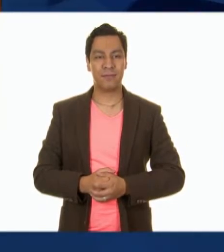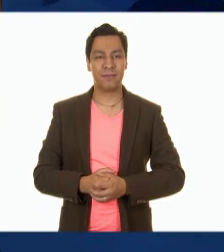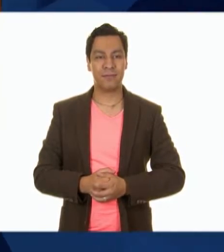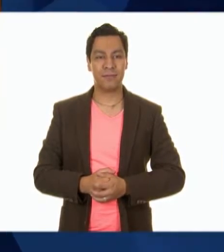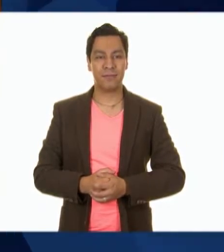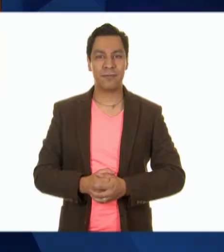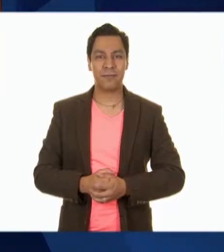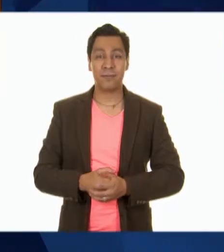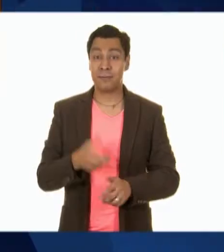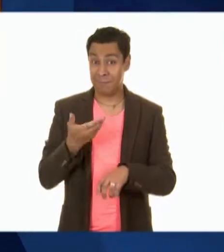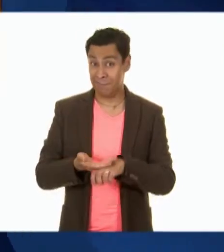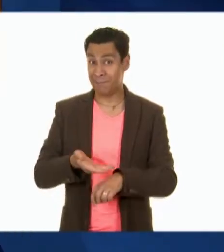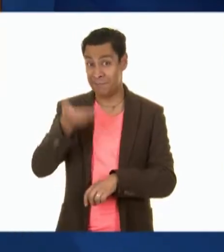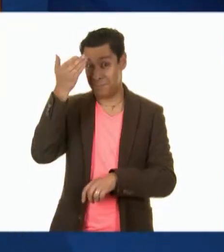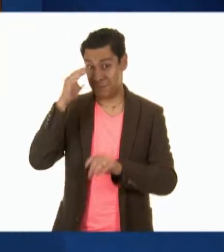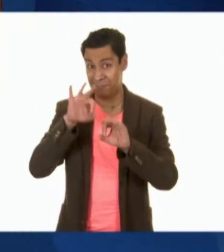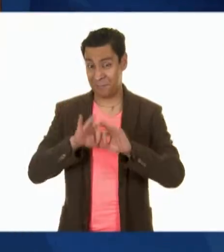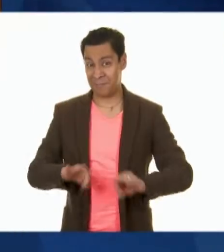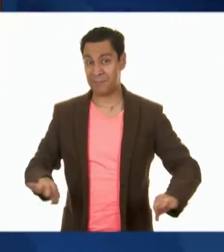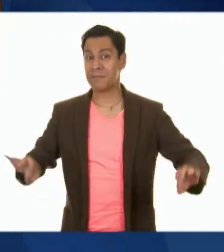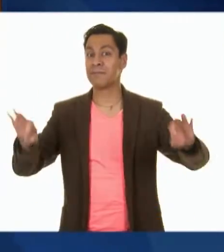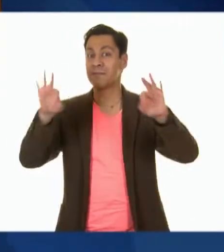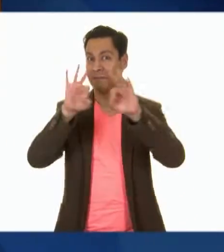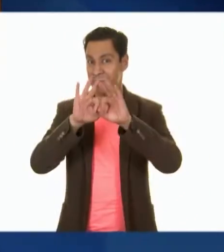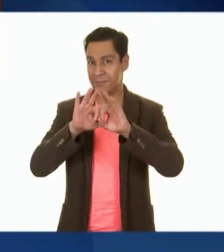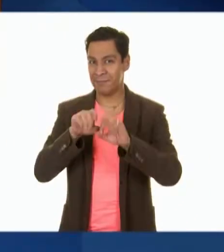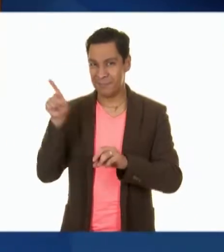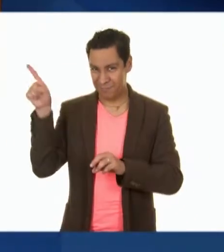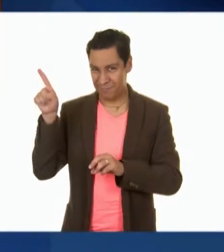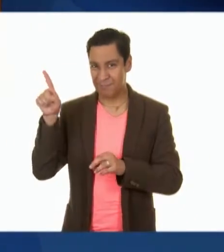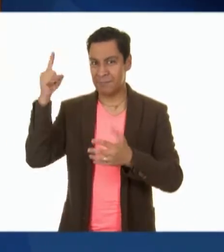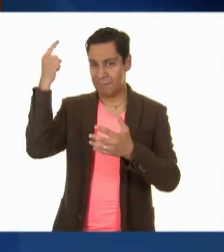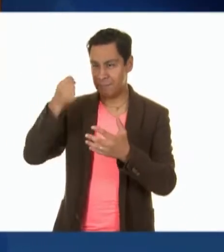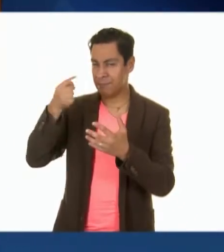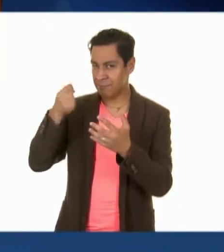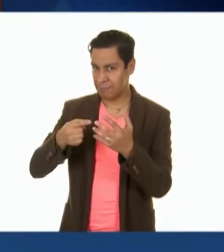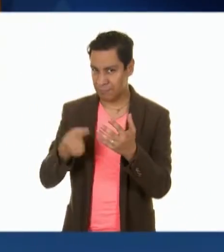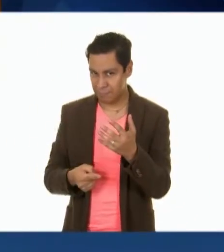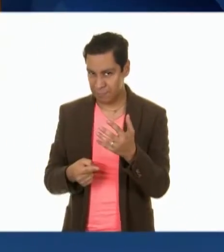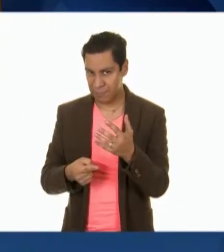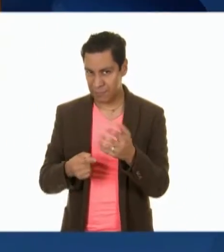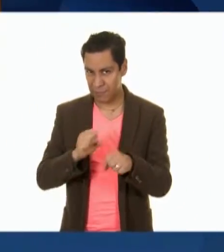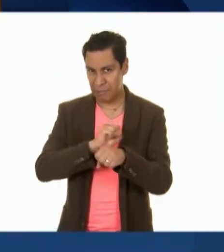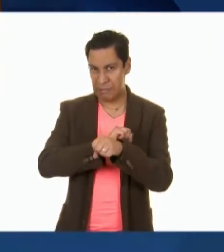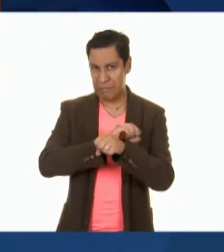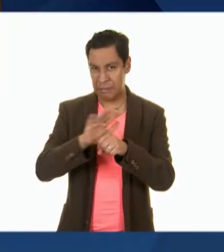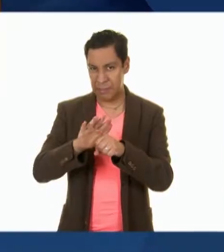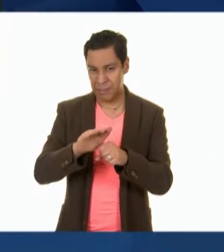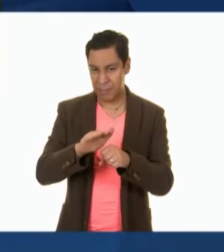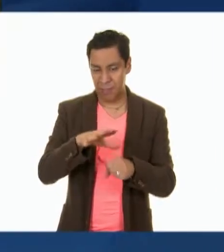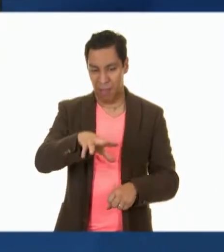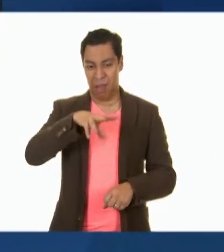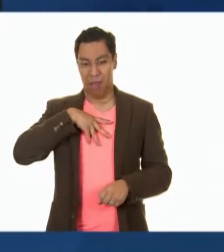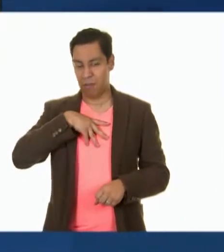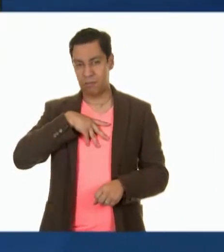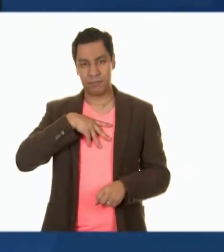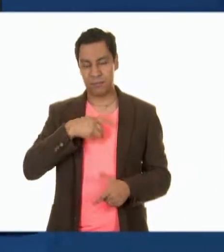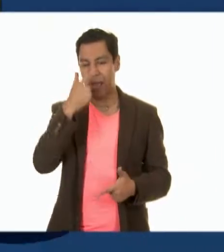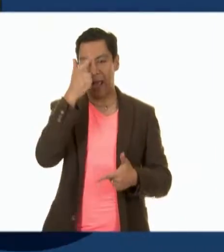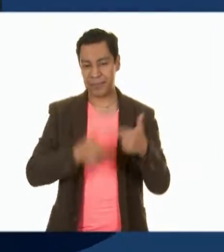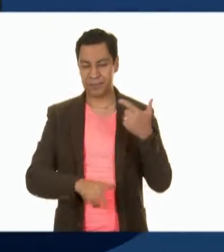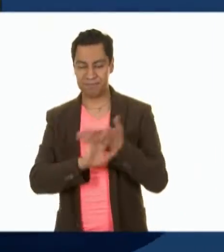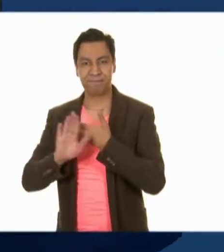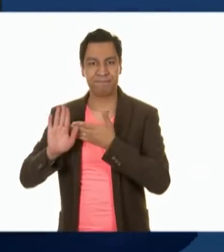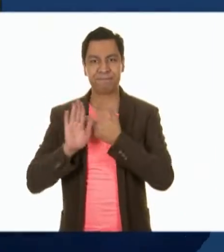Es muy importante continuar con las recomendaciones para evitar contagios de COVID. Trata de